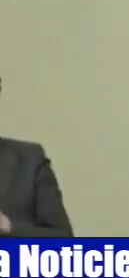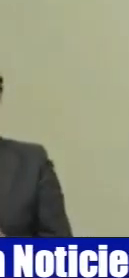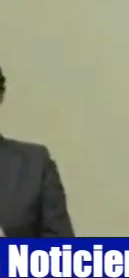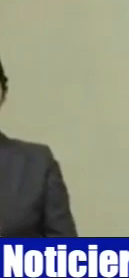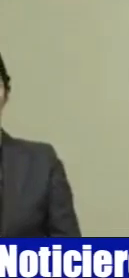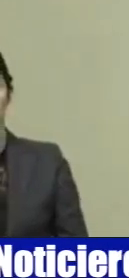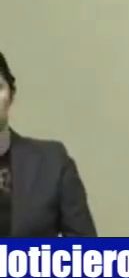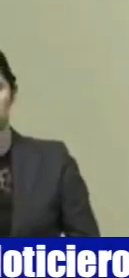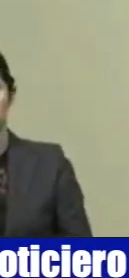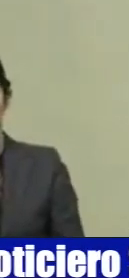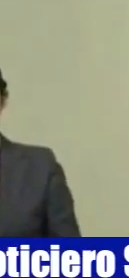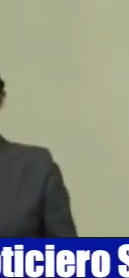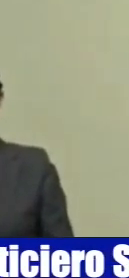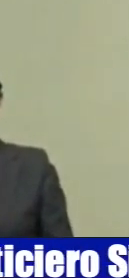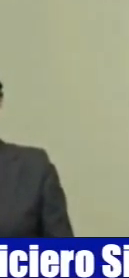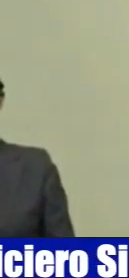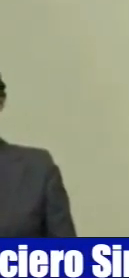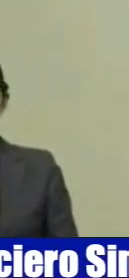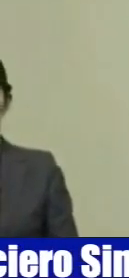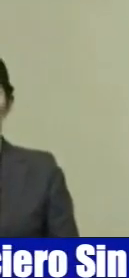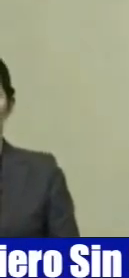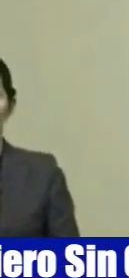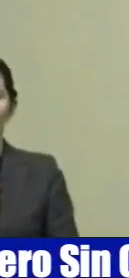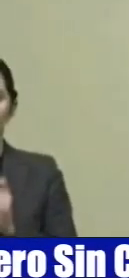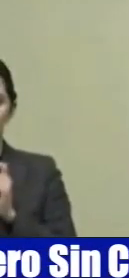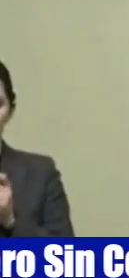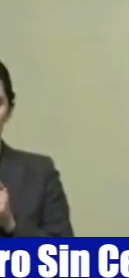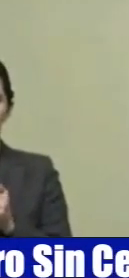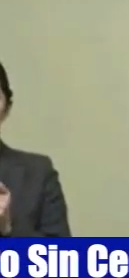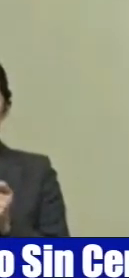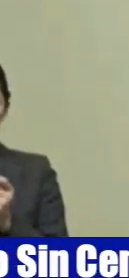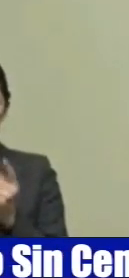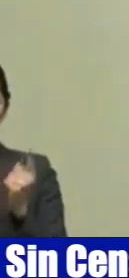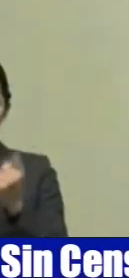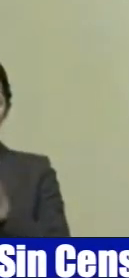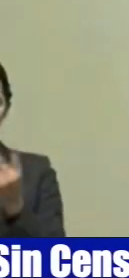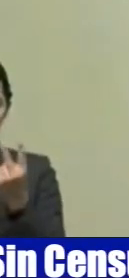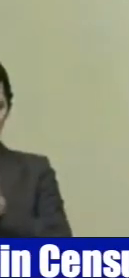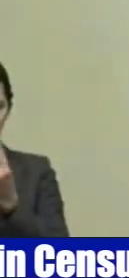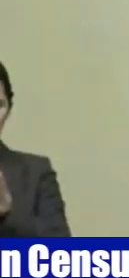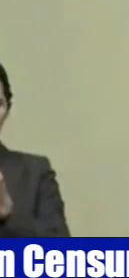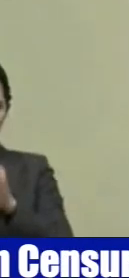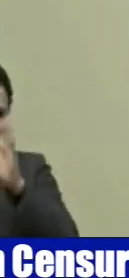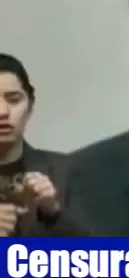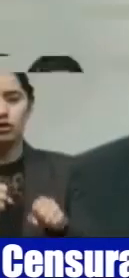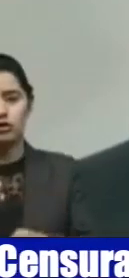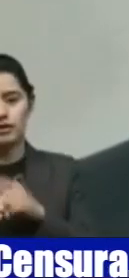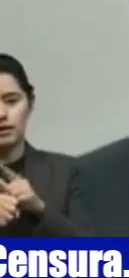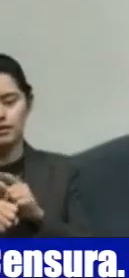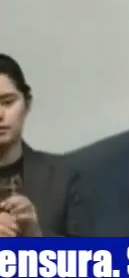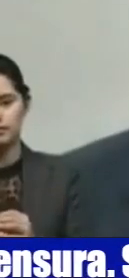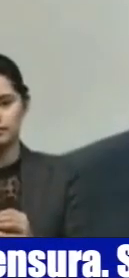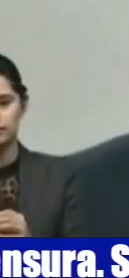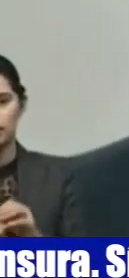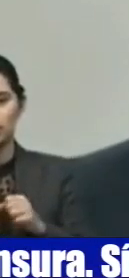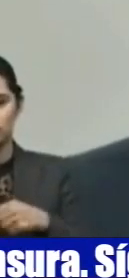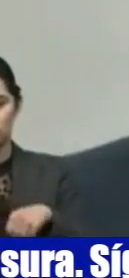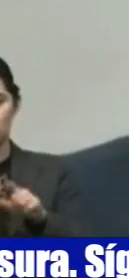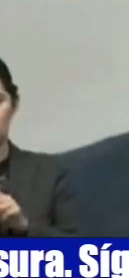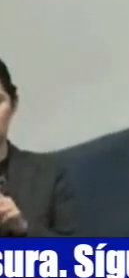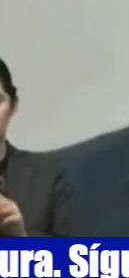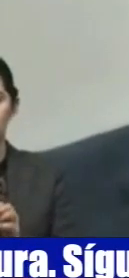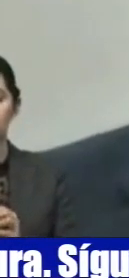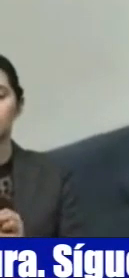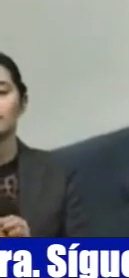un asedio a la organización electoral. Es decir, en todo caso es una suma de complicidades y de responsabilidades. En tanto que para